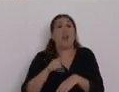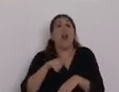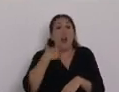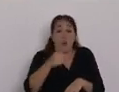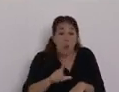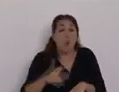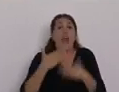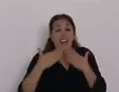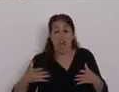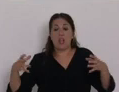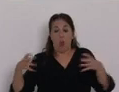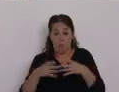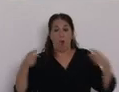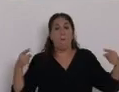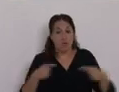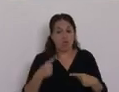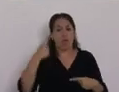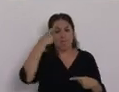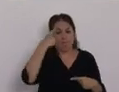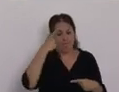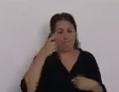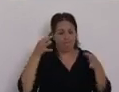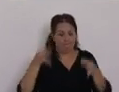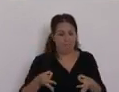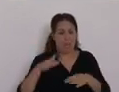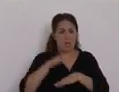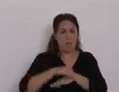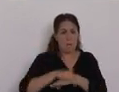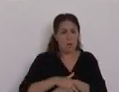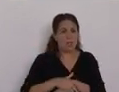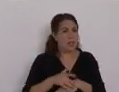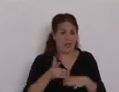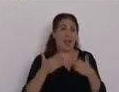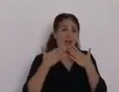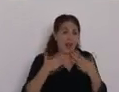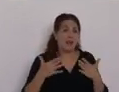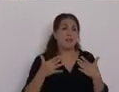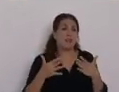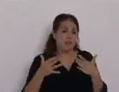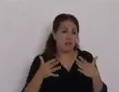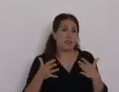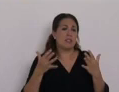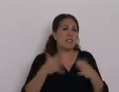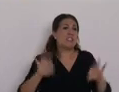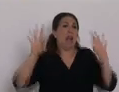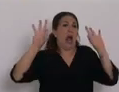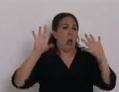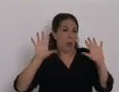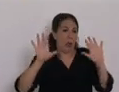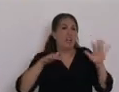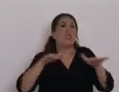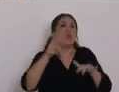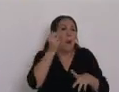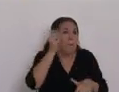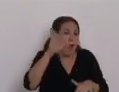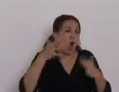racional, inteligente, institucional, este país no va a estar en una situación más grave de la que se encuentra